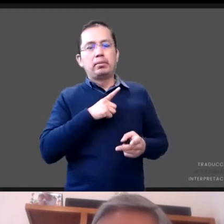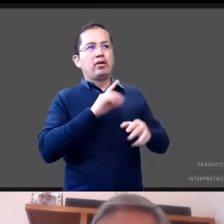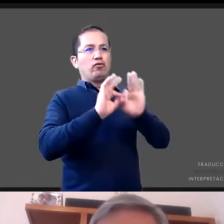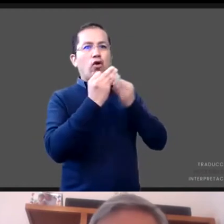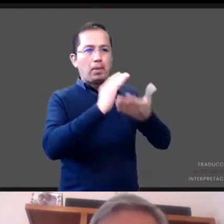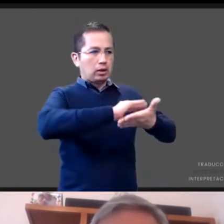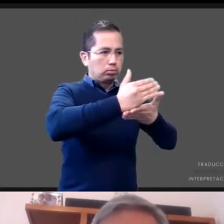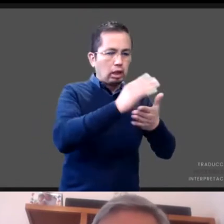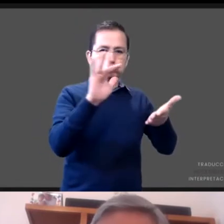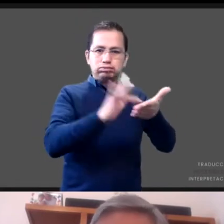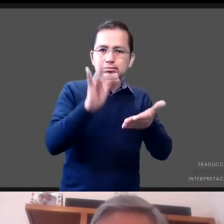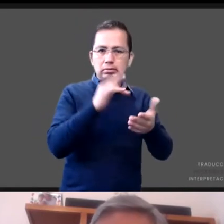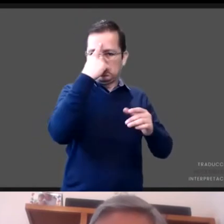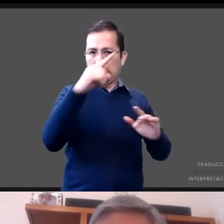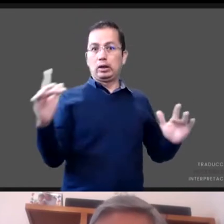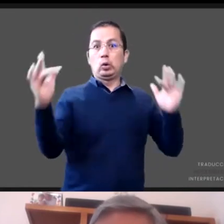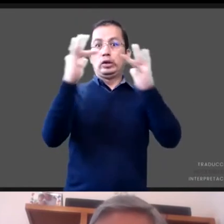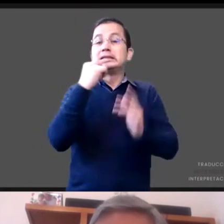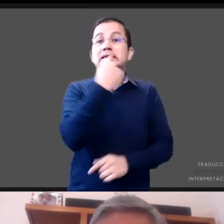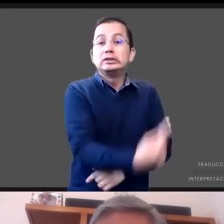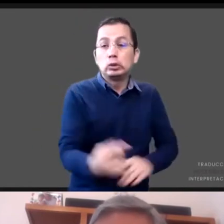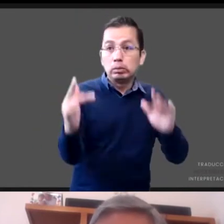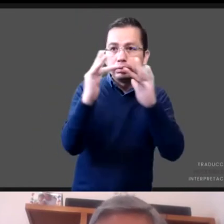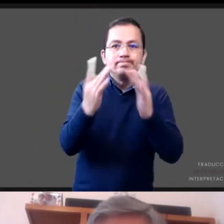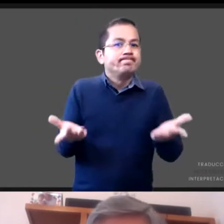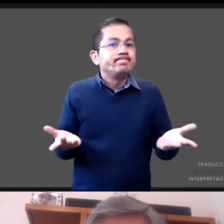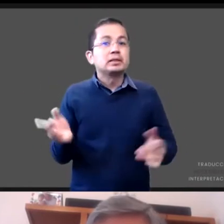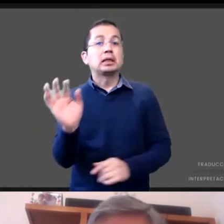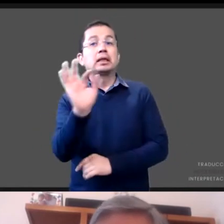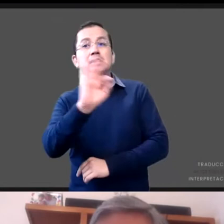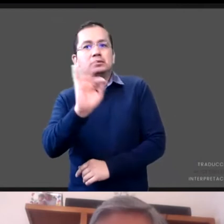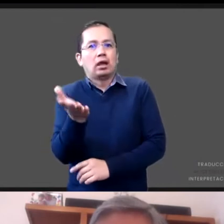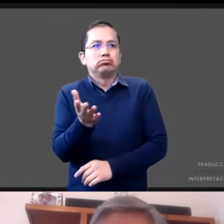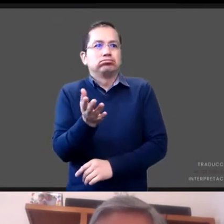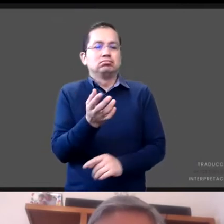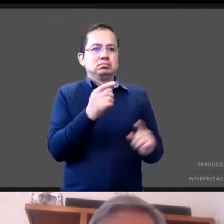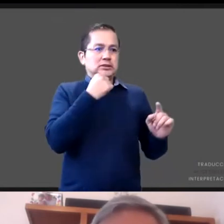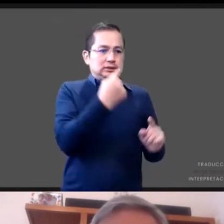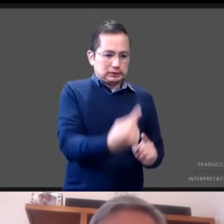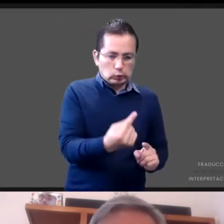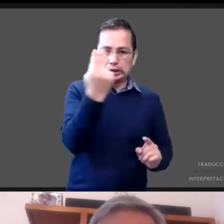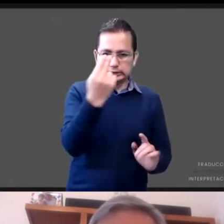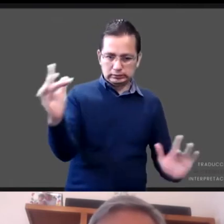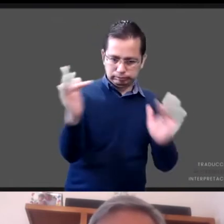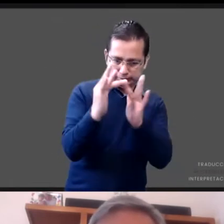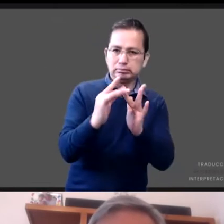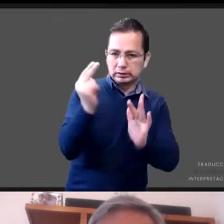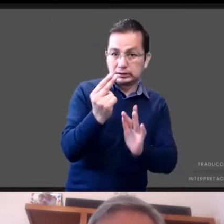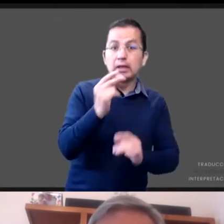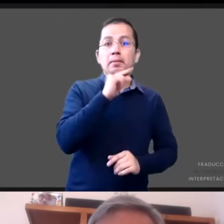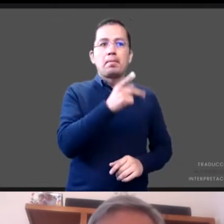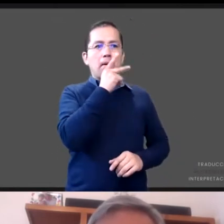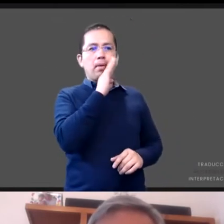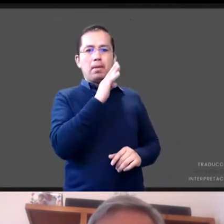utilizarlos, incluso en circunstancias en las que probablemente los papás también tienen que estar trabajando en casa.